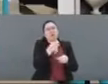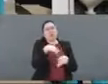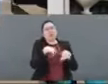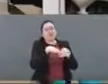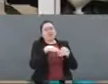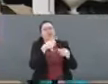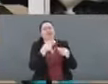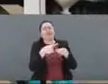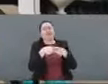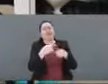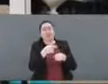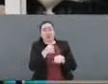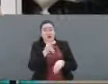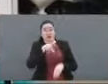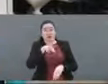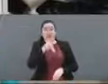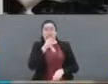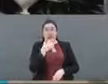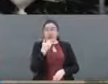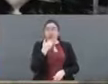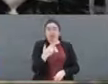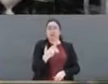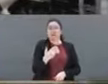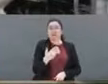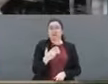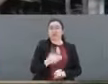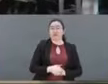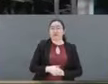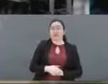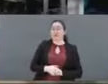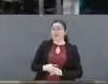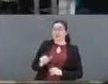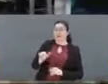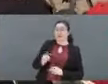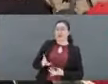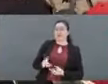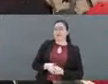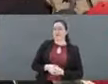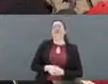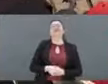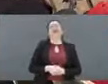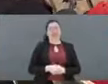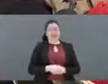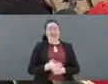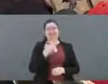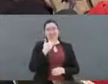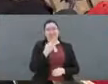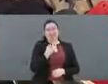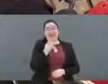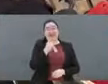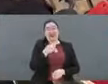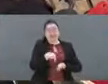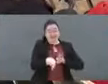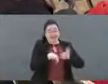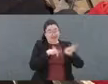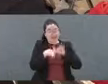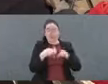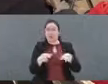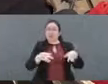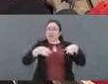si tienen buena calidad del agua en esta zona, ¿sí? Entonces quiere decir que la planta potabilizadora está